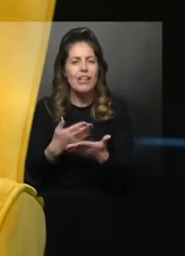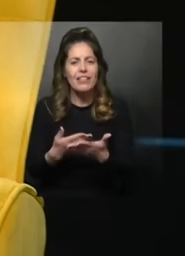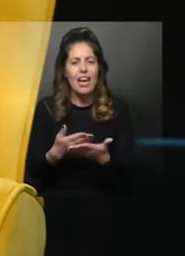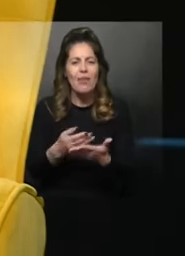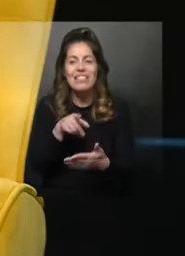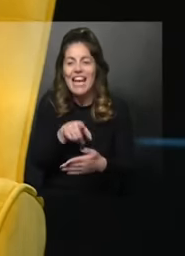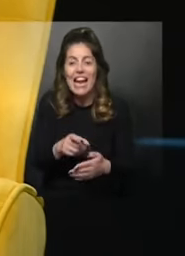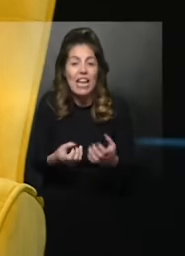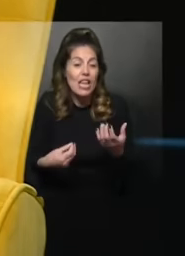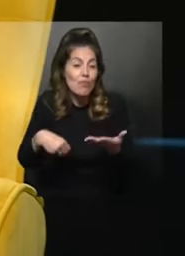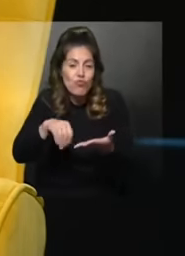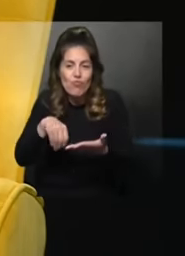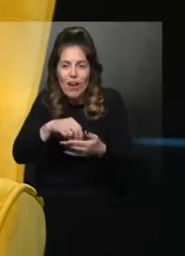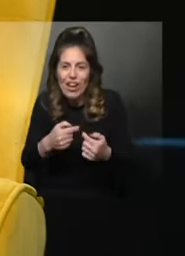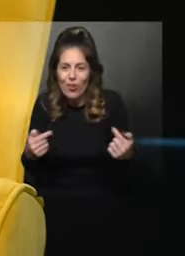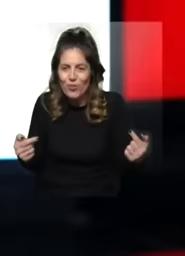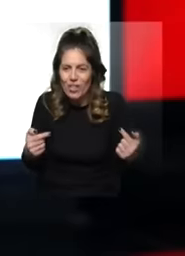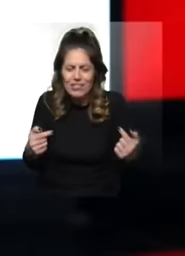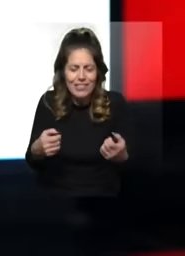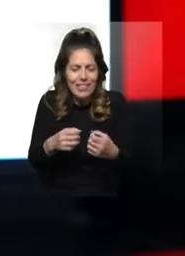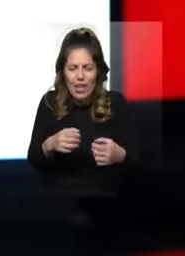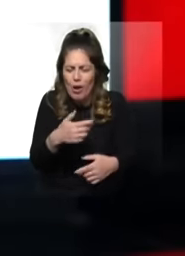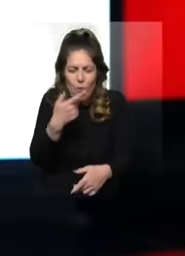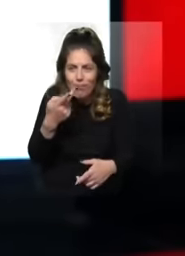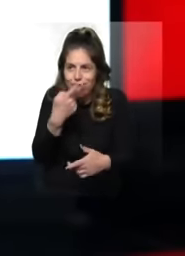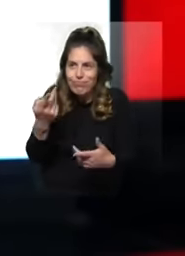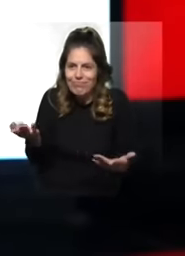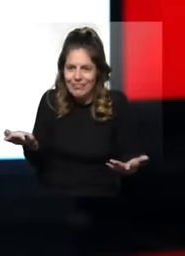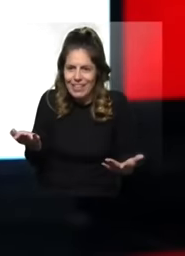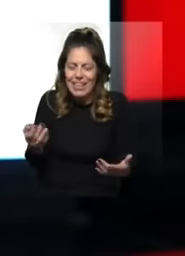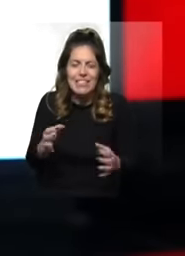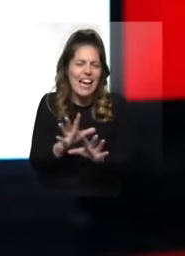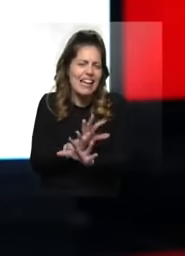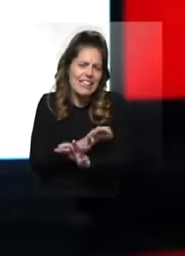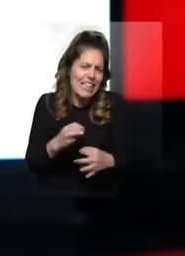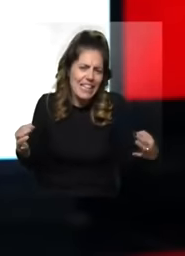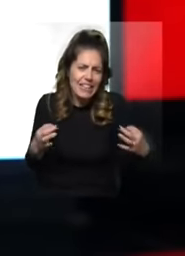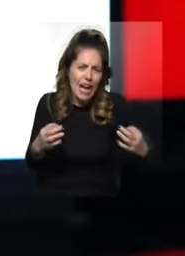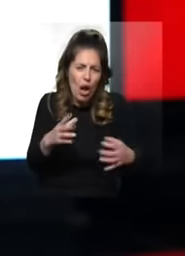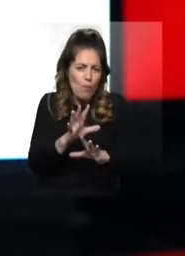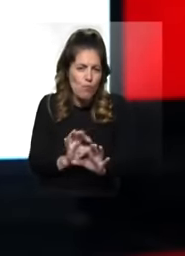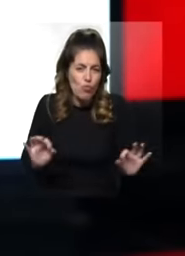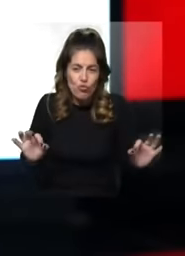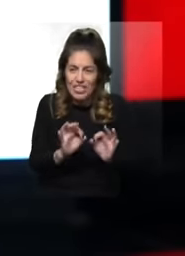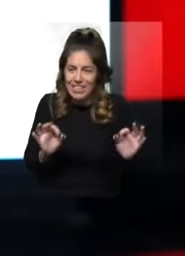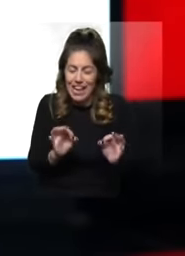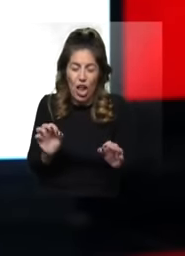una manera impresionante. Entonces, esa genialidad musical que tenía Mateo no es normal, no es